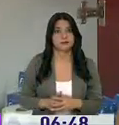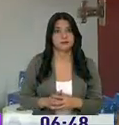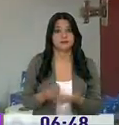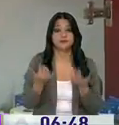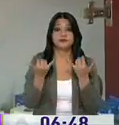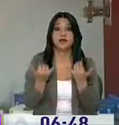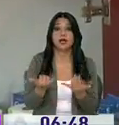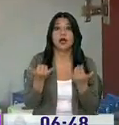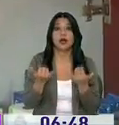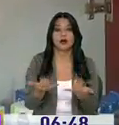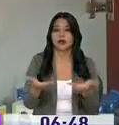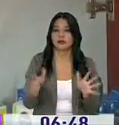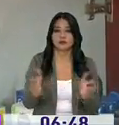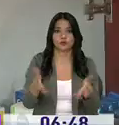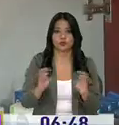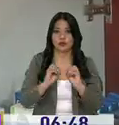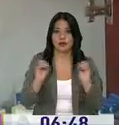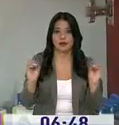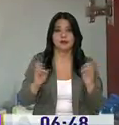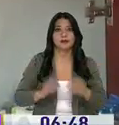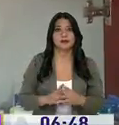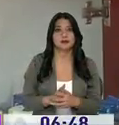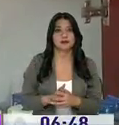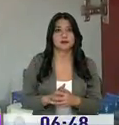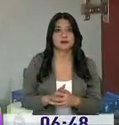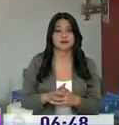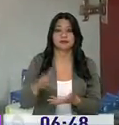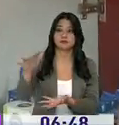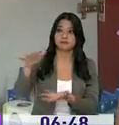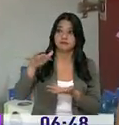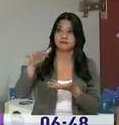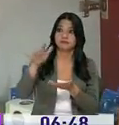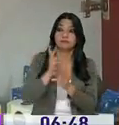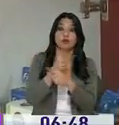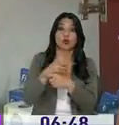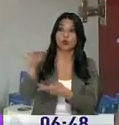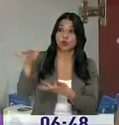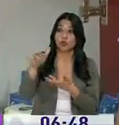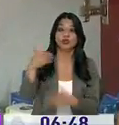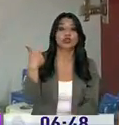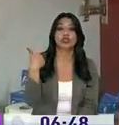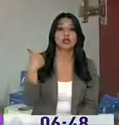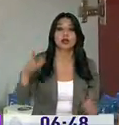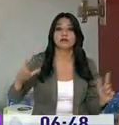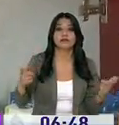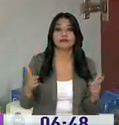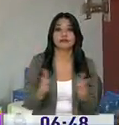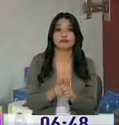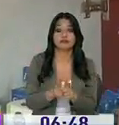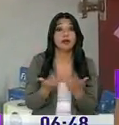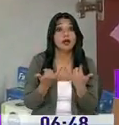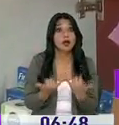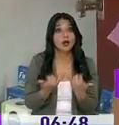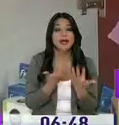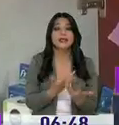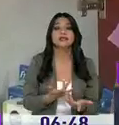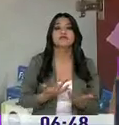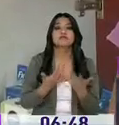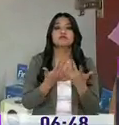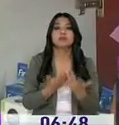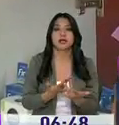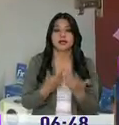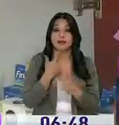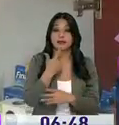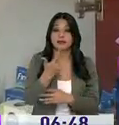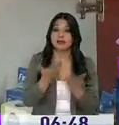no disponemos en stock, los proveedores igual nos cuentan que no tiene, que se escaseó, estamos esperando la novedad, dicen